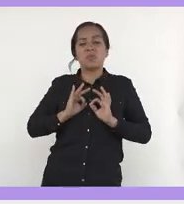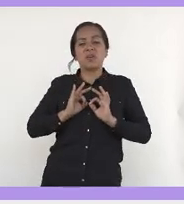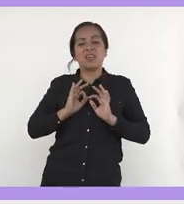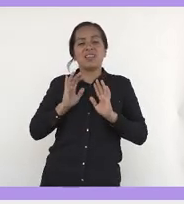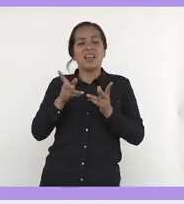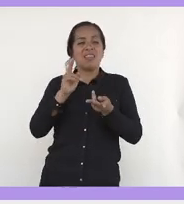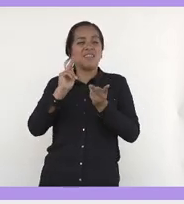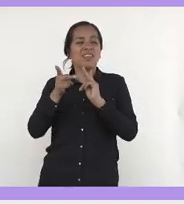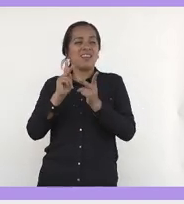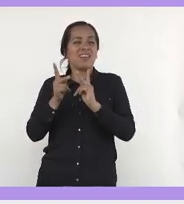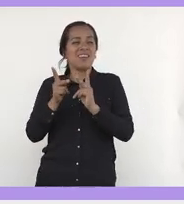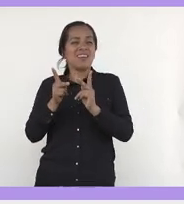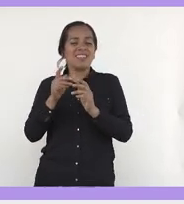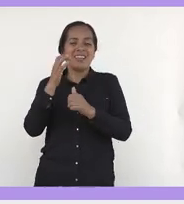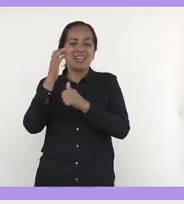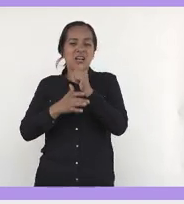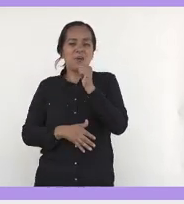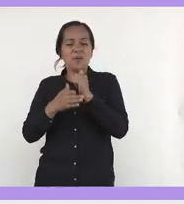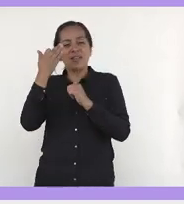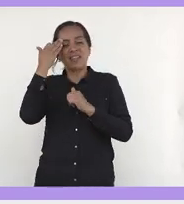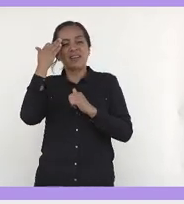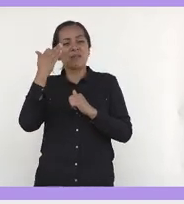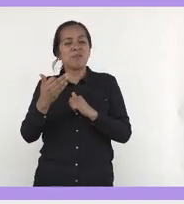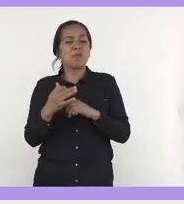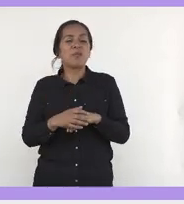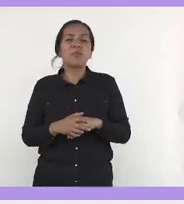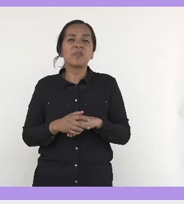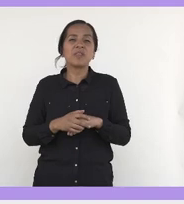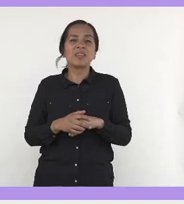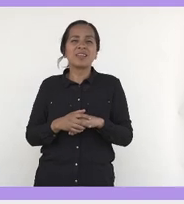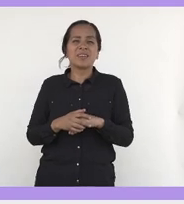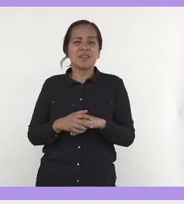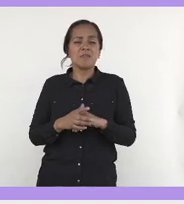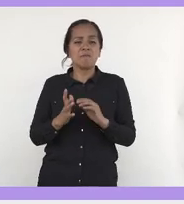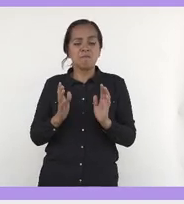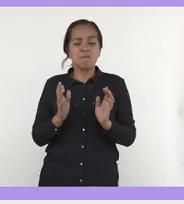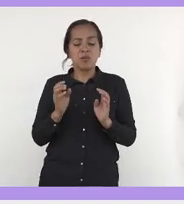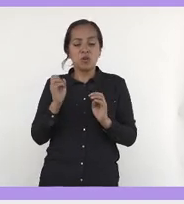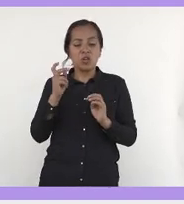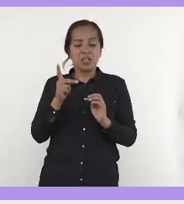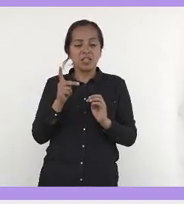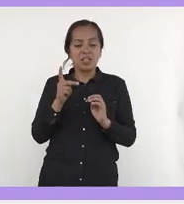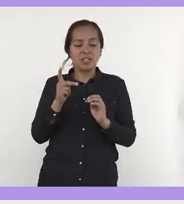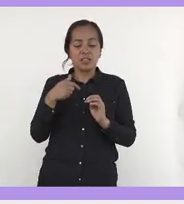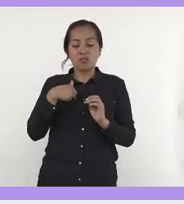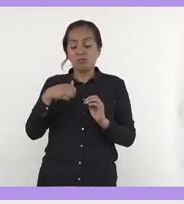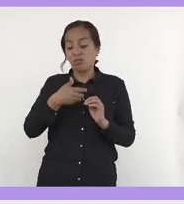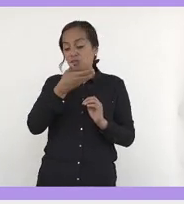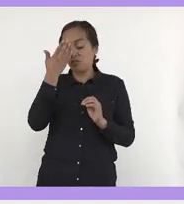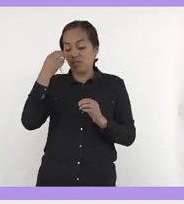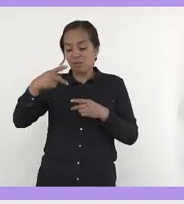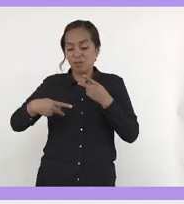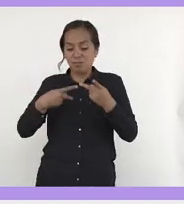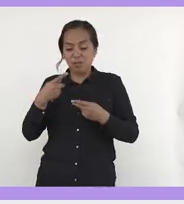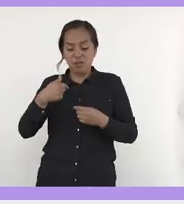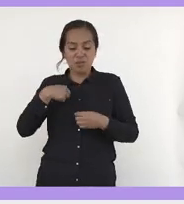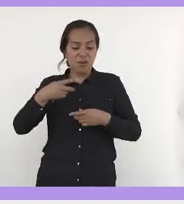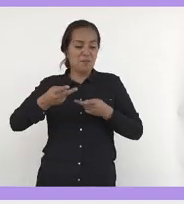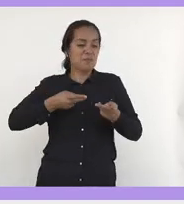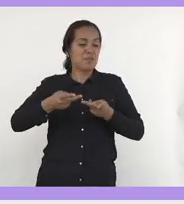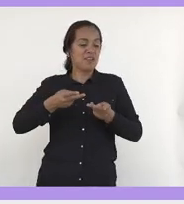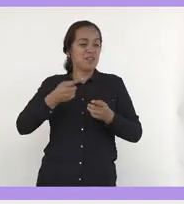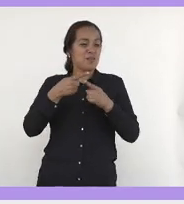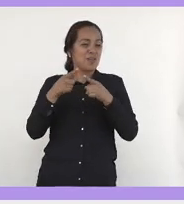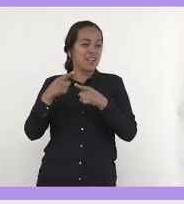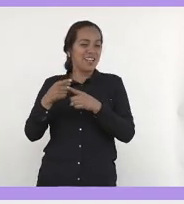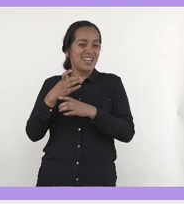ya estaba yo hablando de se acabó el tiempo pero aparte fue como dije Okay no sé qué me van a preguntar pero yo venía preparada para cualquier cosa